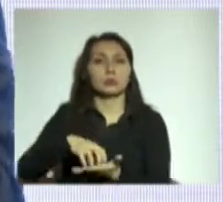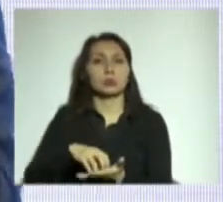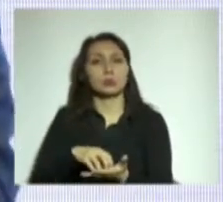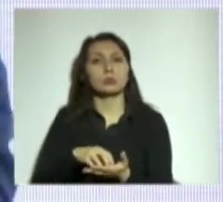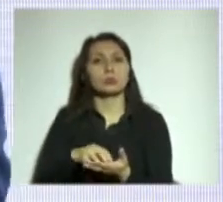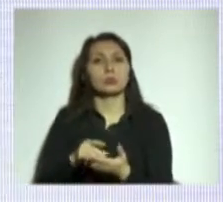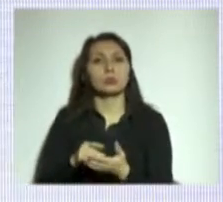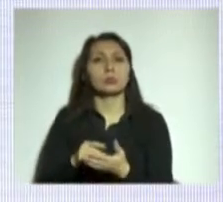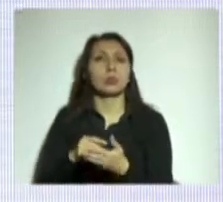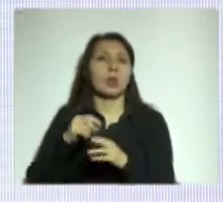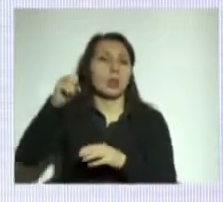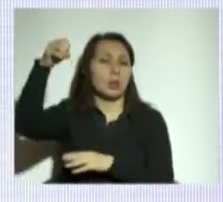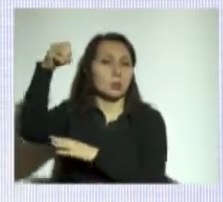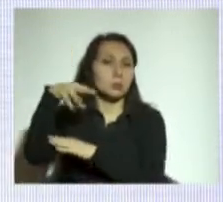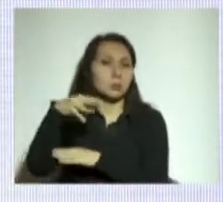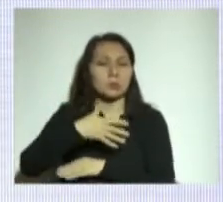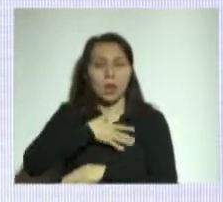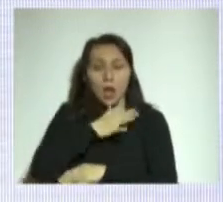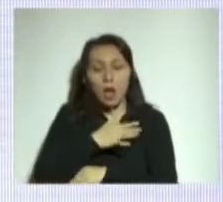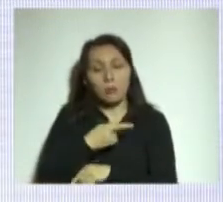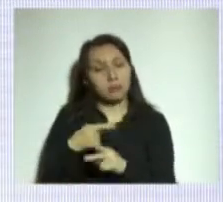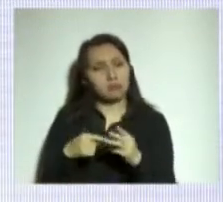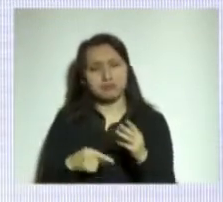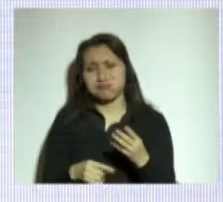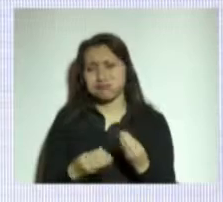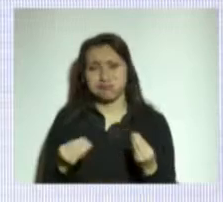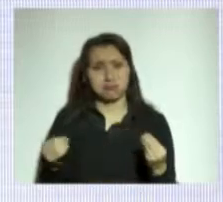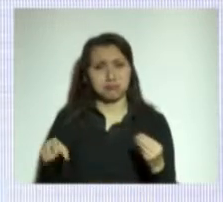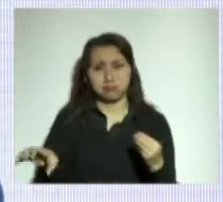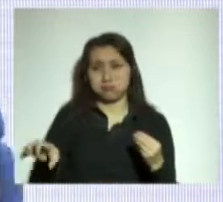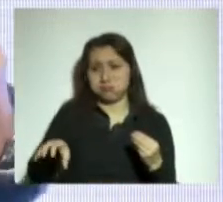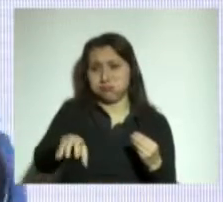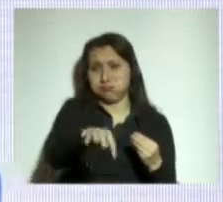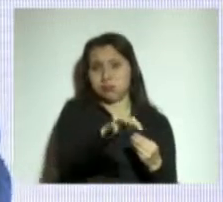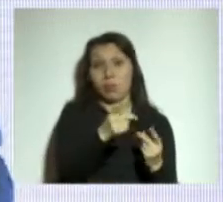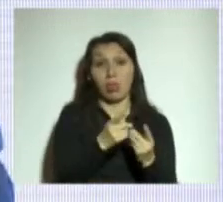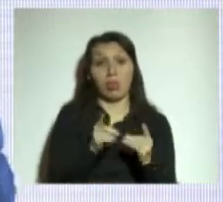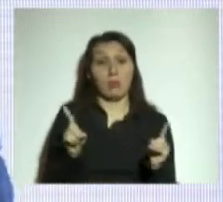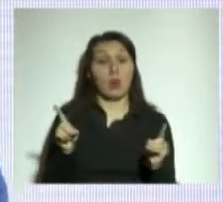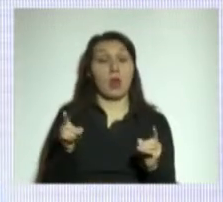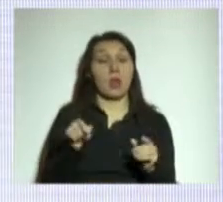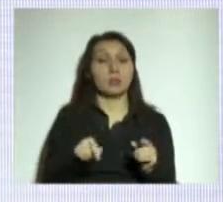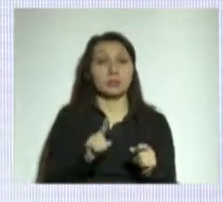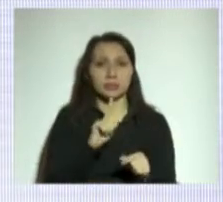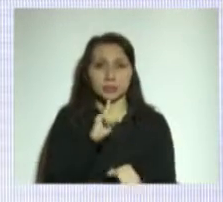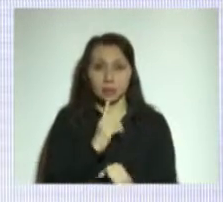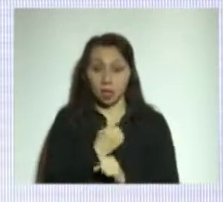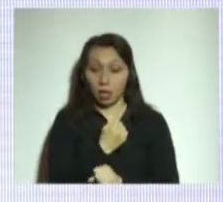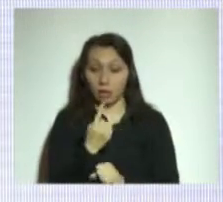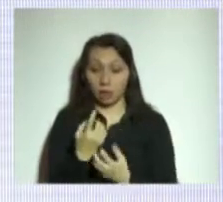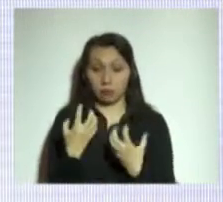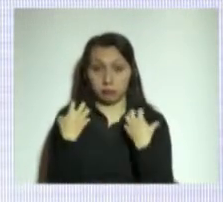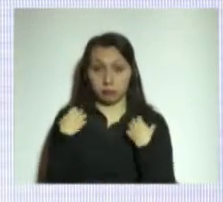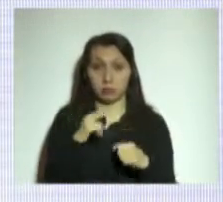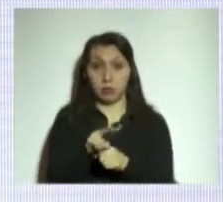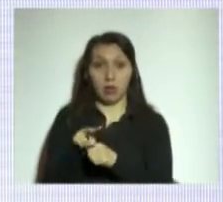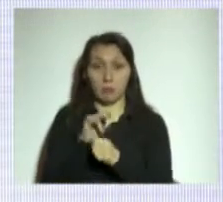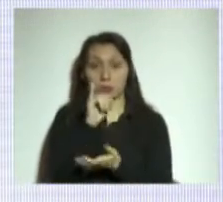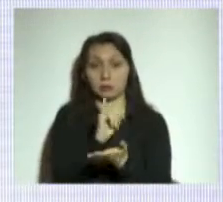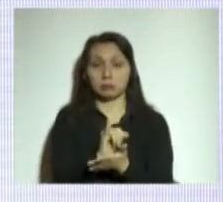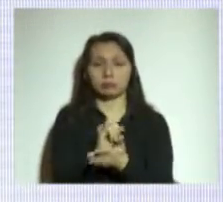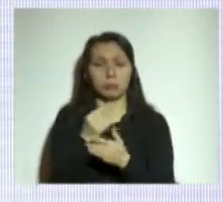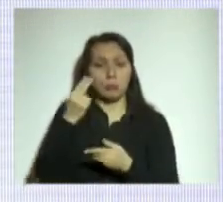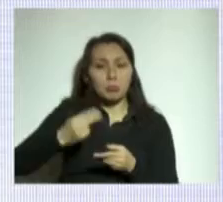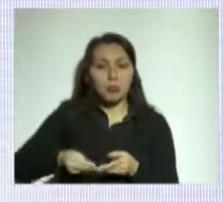puede ser la electricidad, como puede ser el agua. Hay una multiplicidad de sectores y en una democracia cada uno de esos administraciones e instituciones tiene